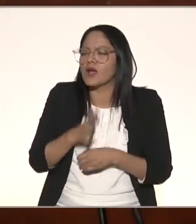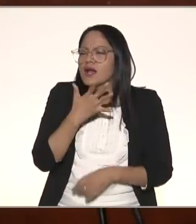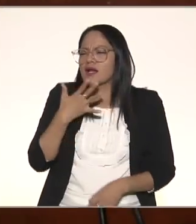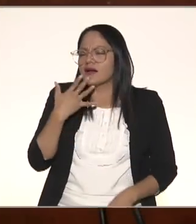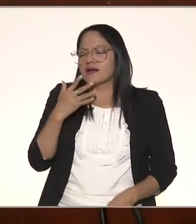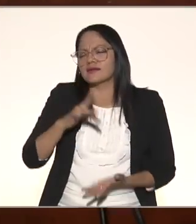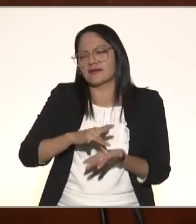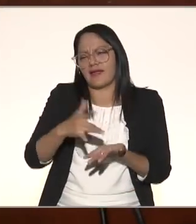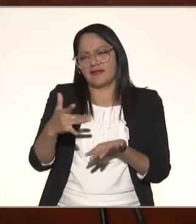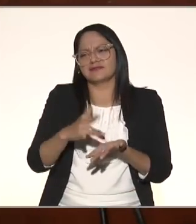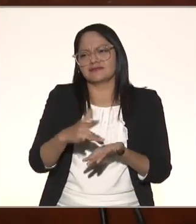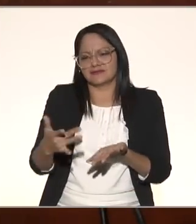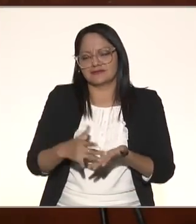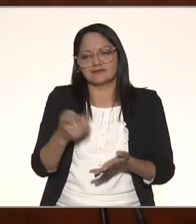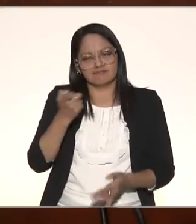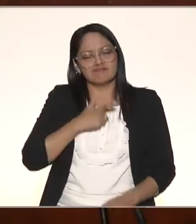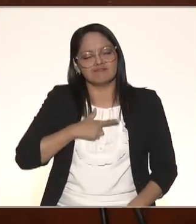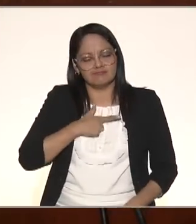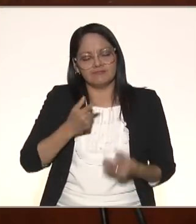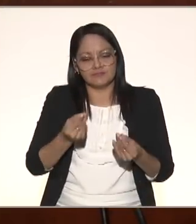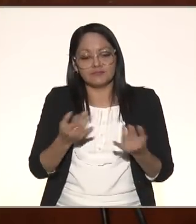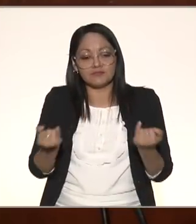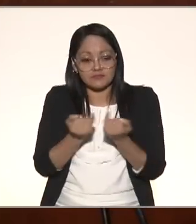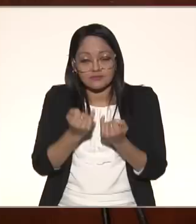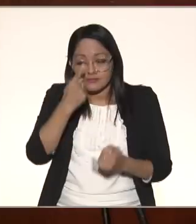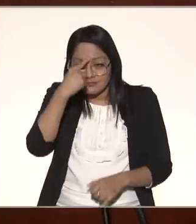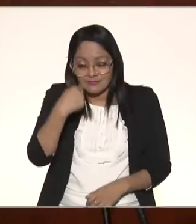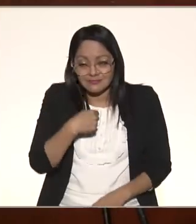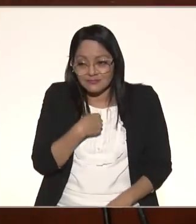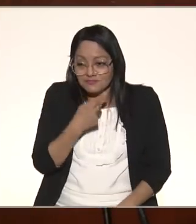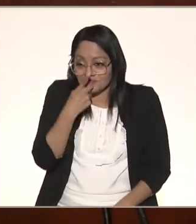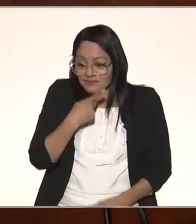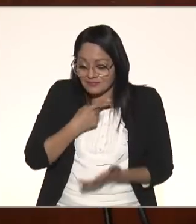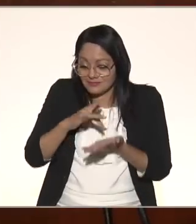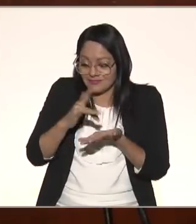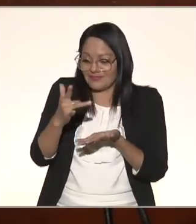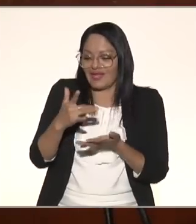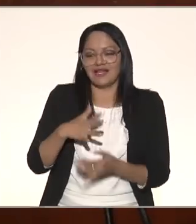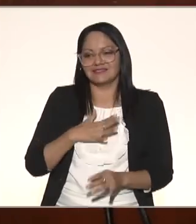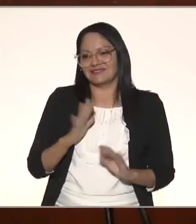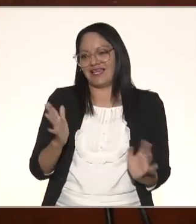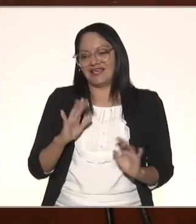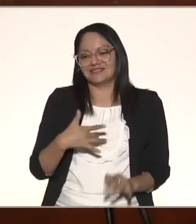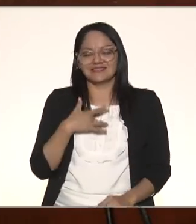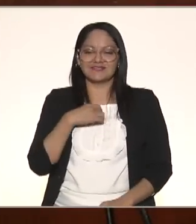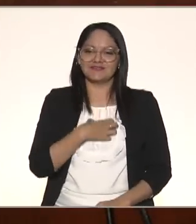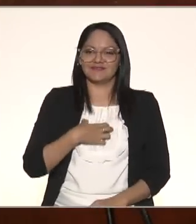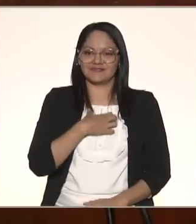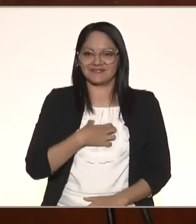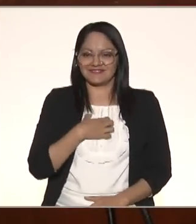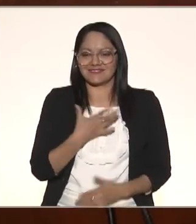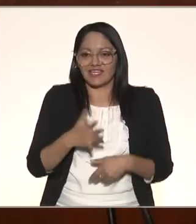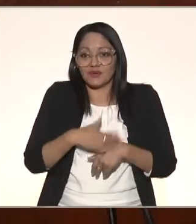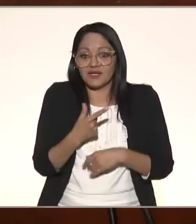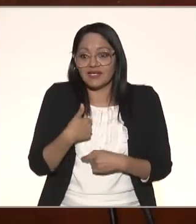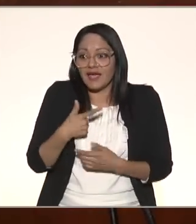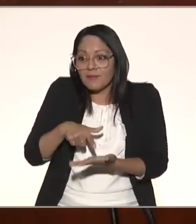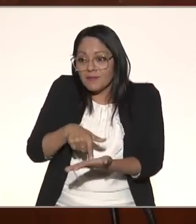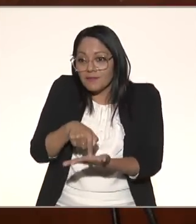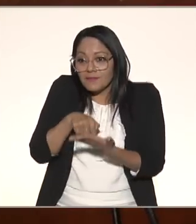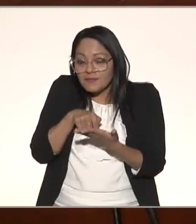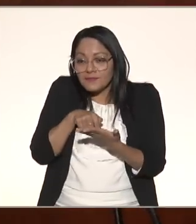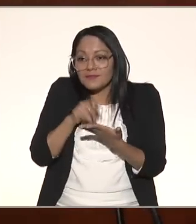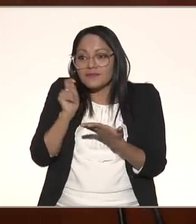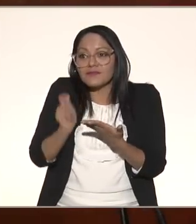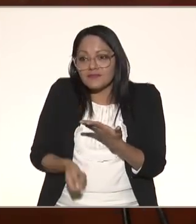o sea y para mí ya con eso ya tuve o sea ya fui feliz porque ya me demostró que